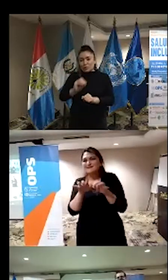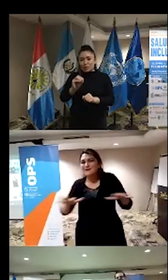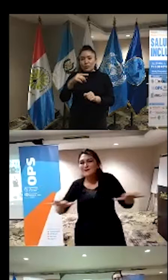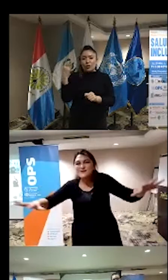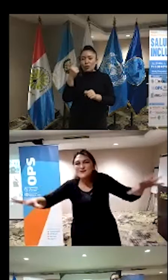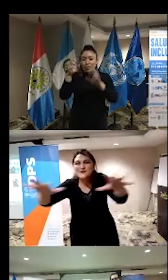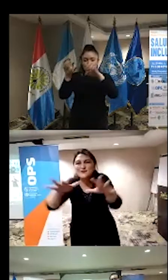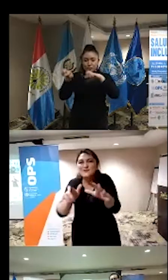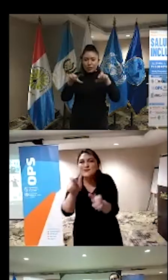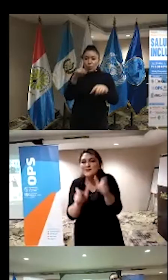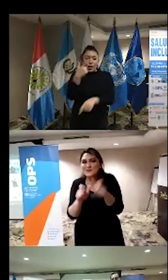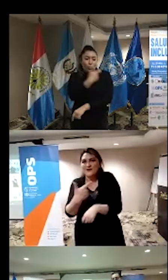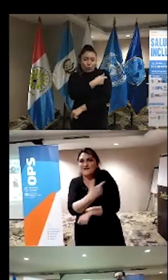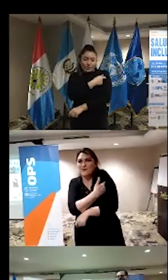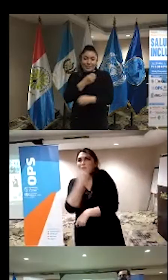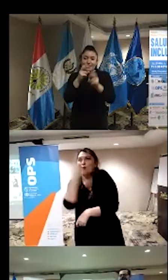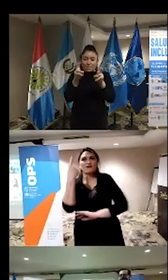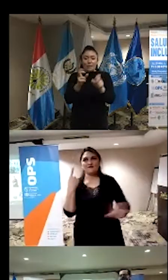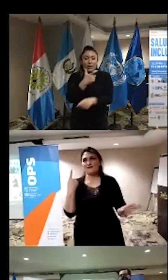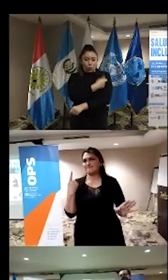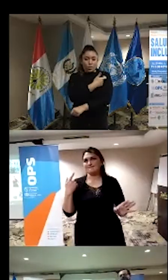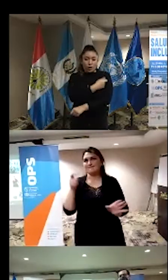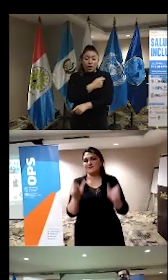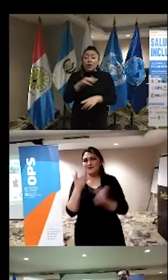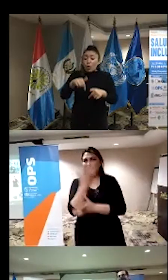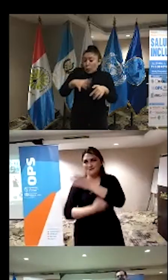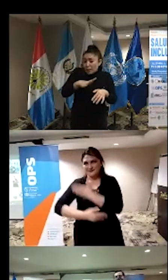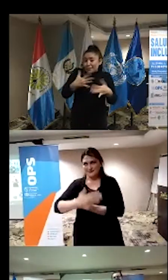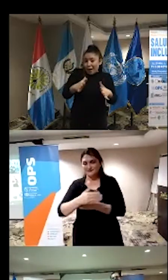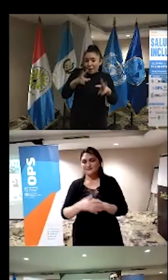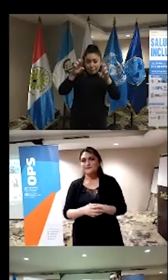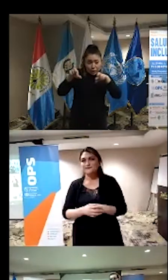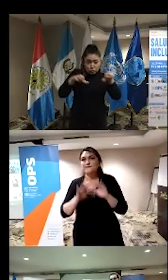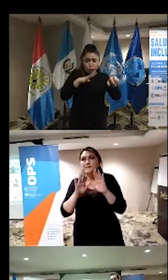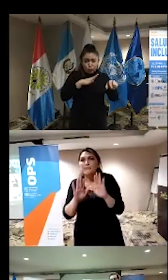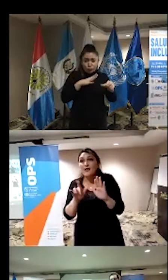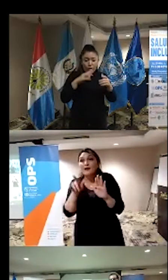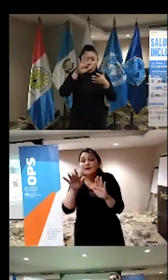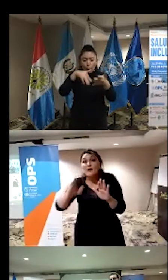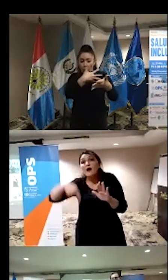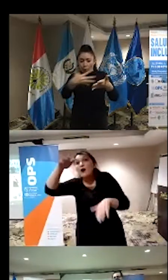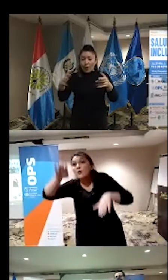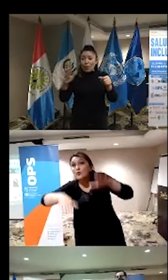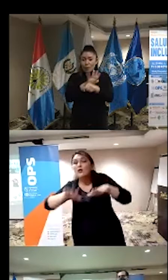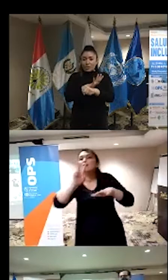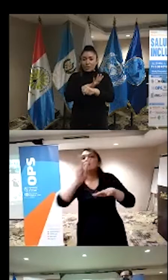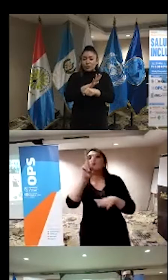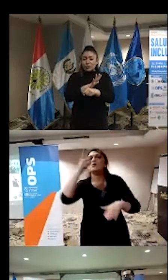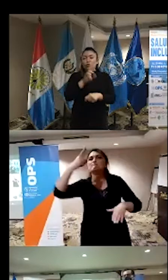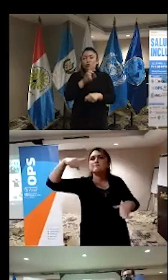dosis en cuanto a la vacuna. Y tenemos acá que ya las personas que han tenido el cuadro completo son